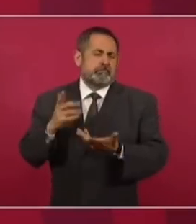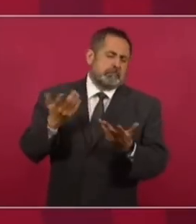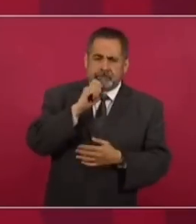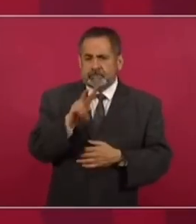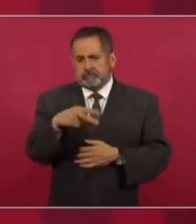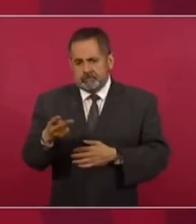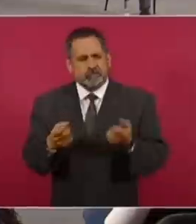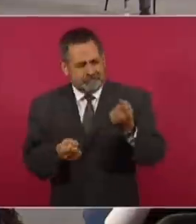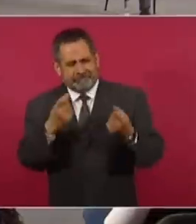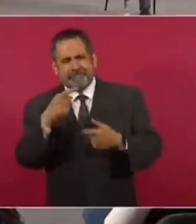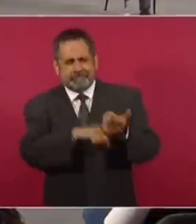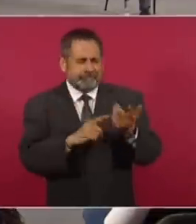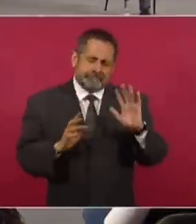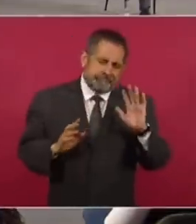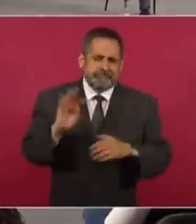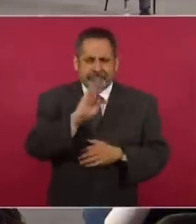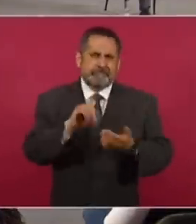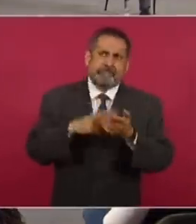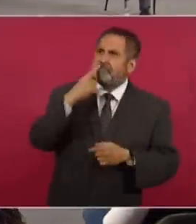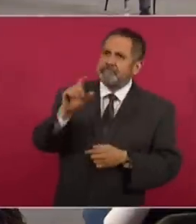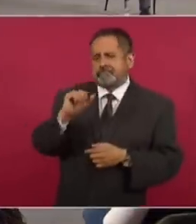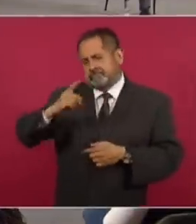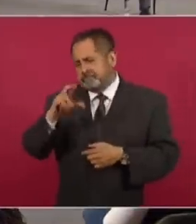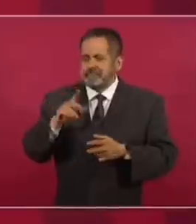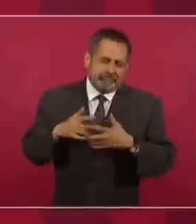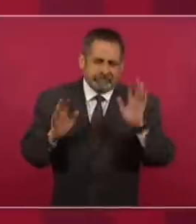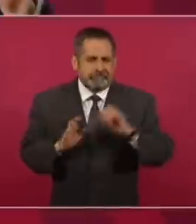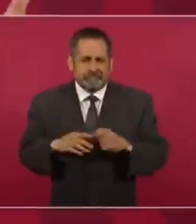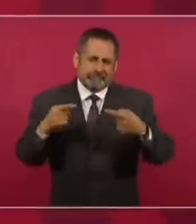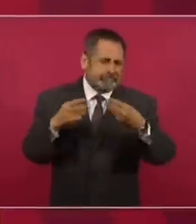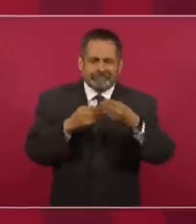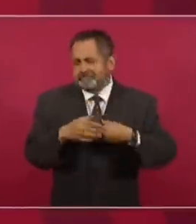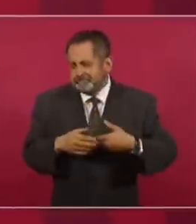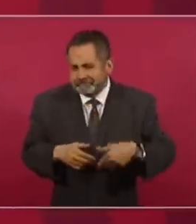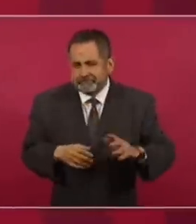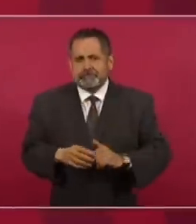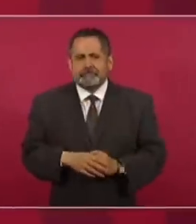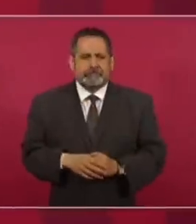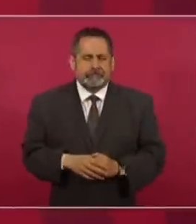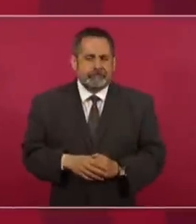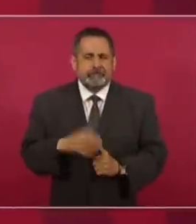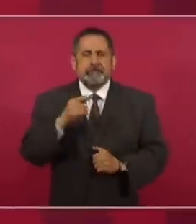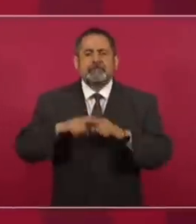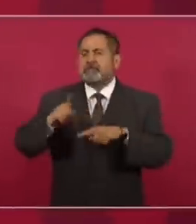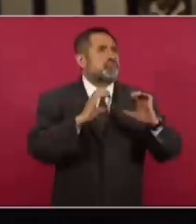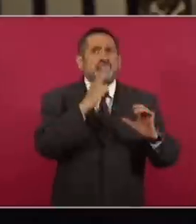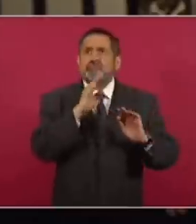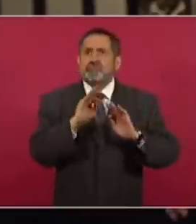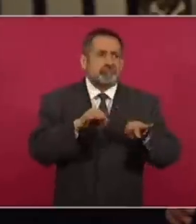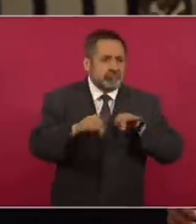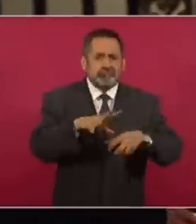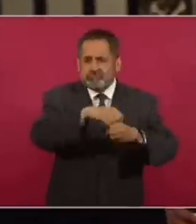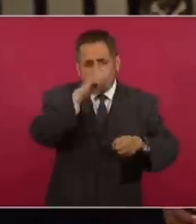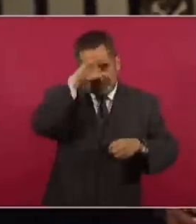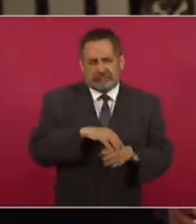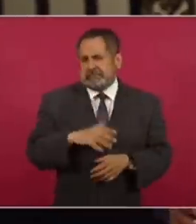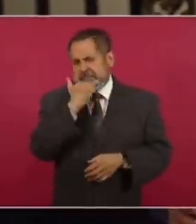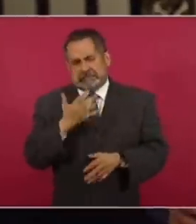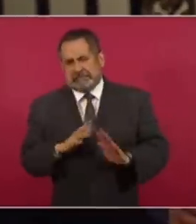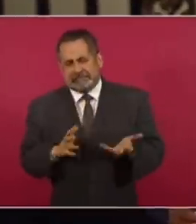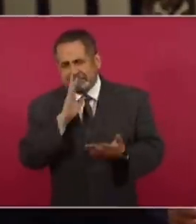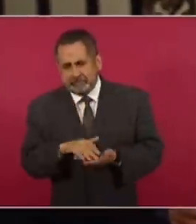también van a ver cómo pueden haber amparos y controversias y esto lo de la corte está eliminada contempla